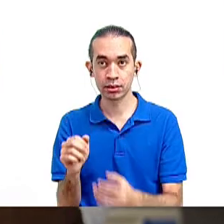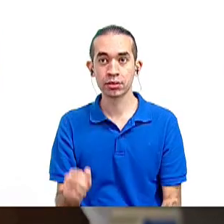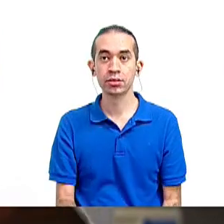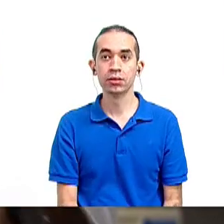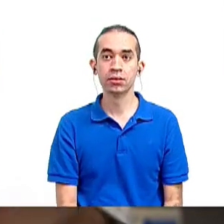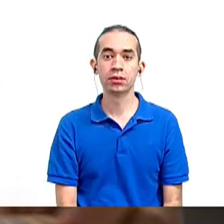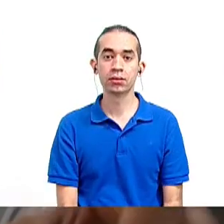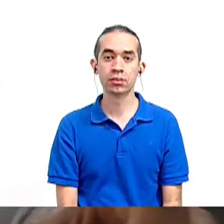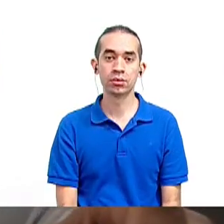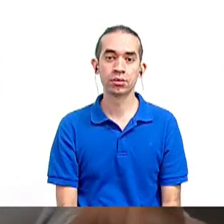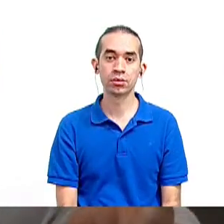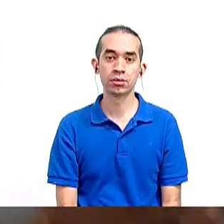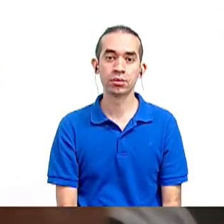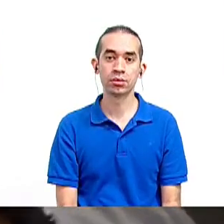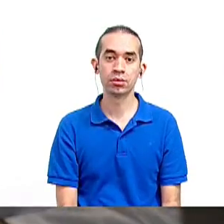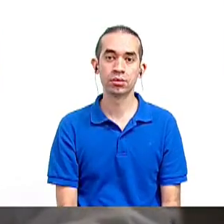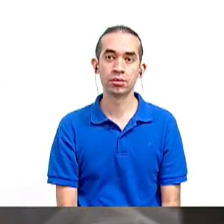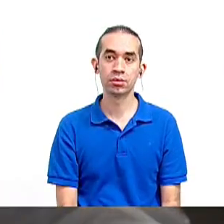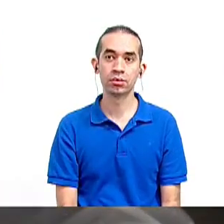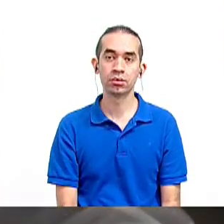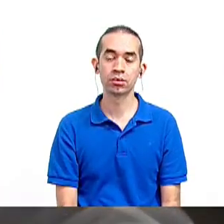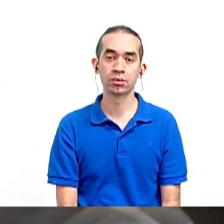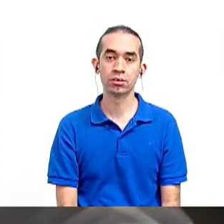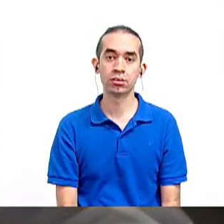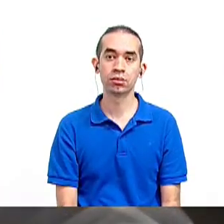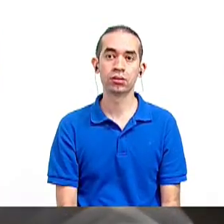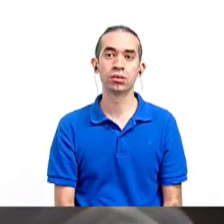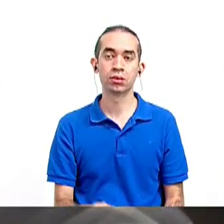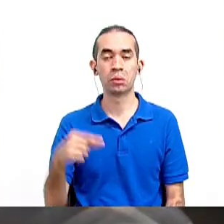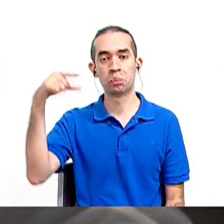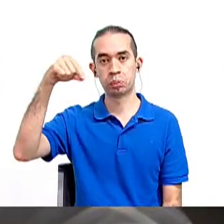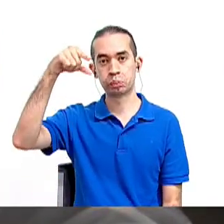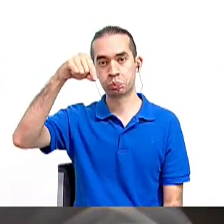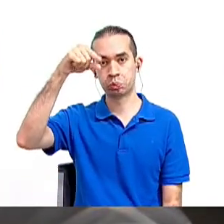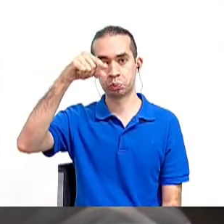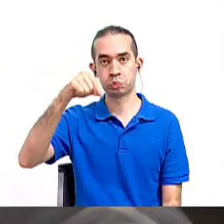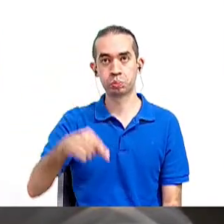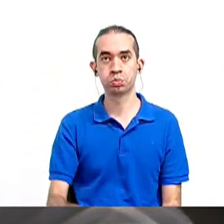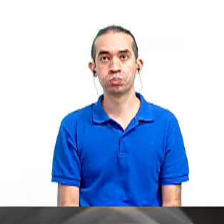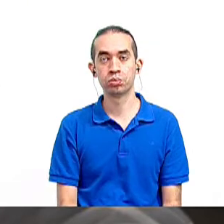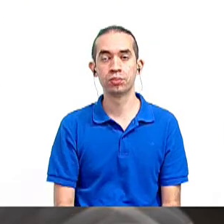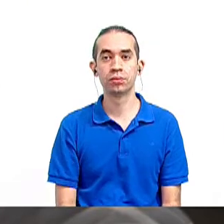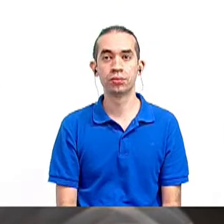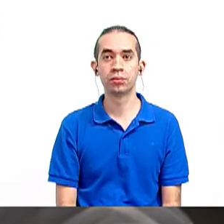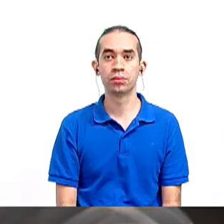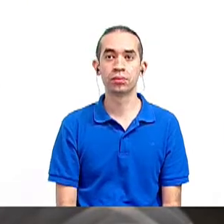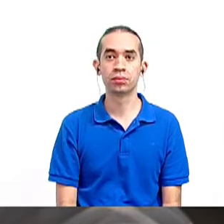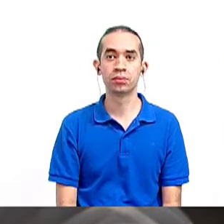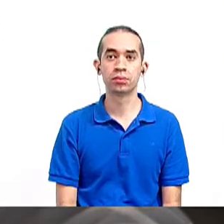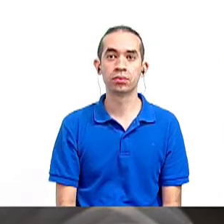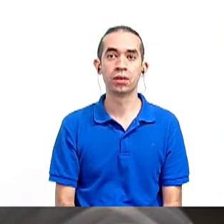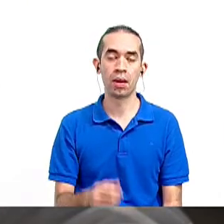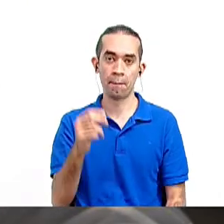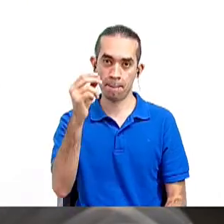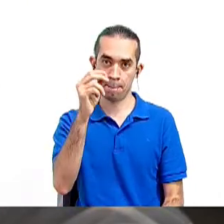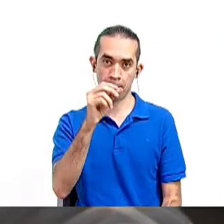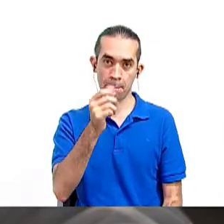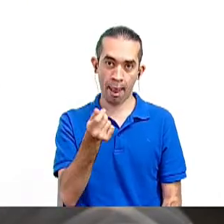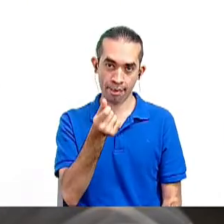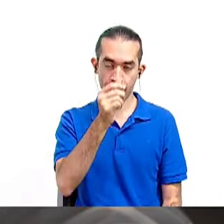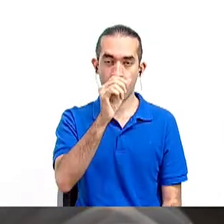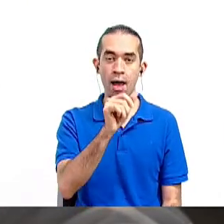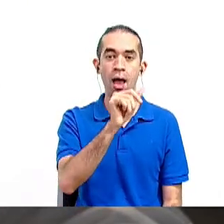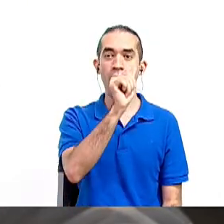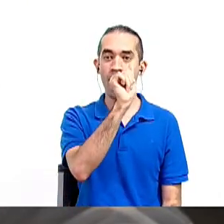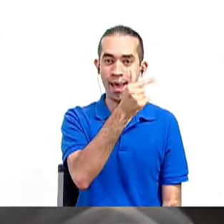potasio. Ok, y vamos a agregar con gotero la solución de nitrato de plata.